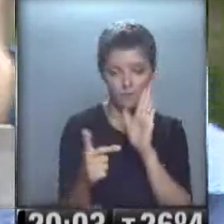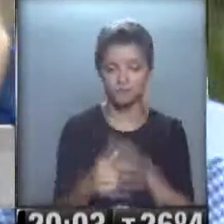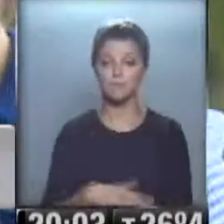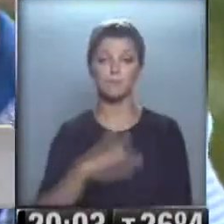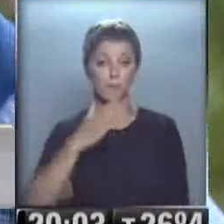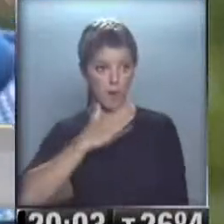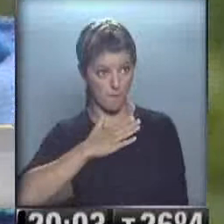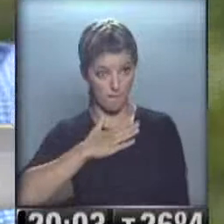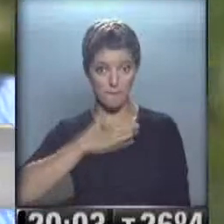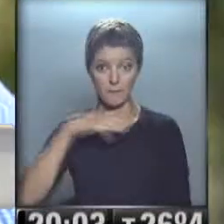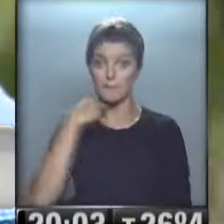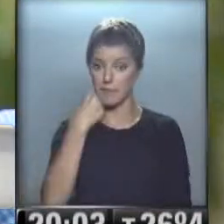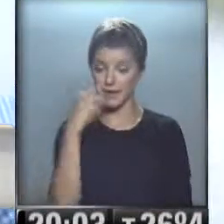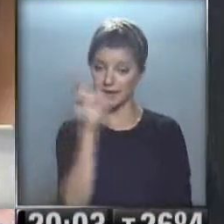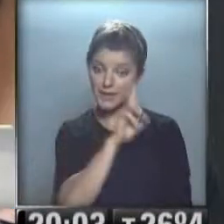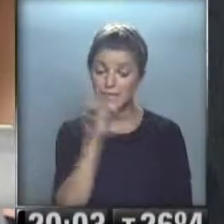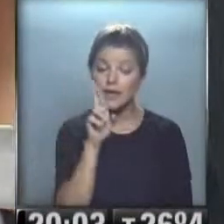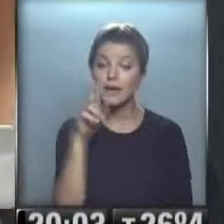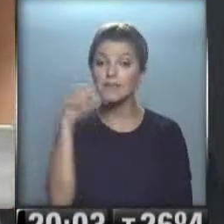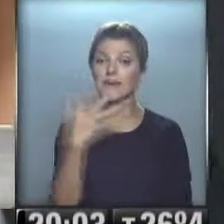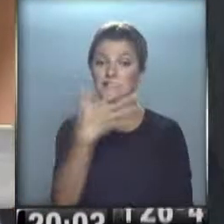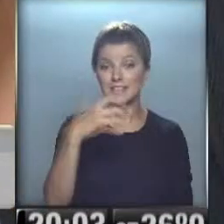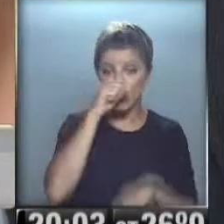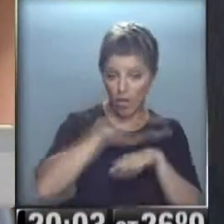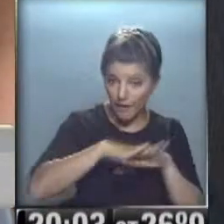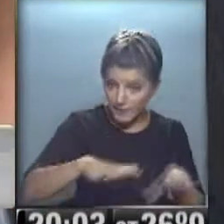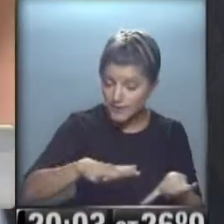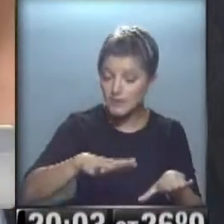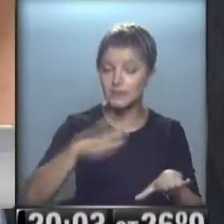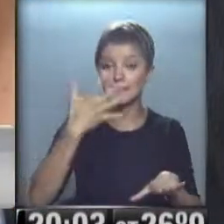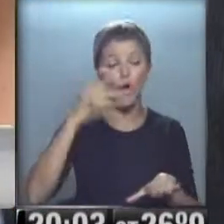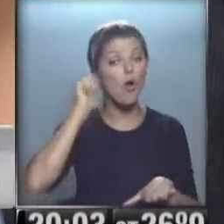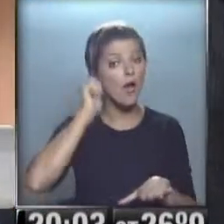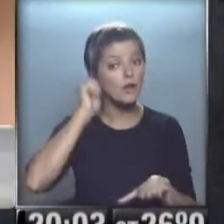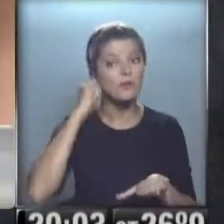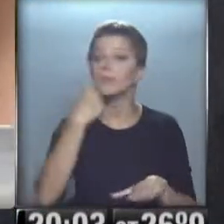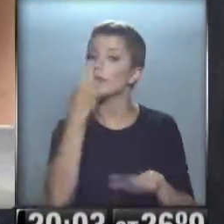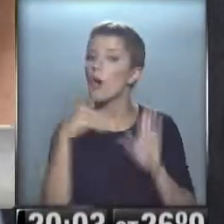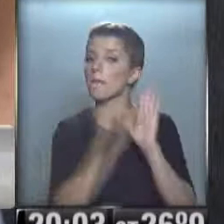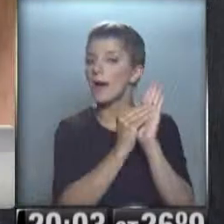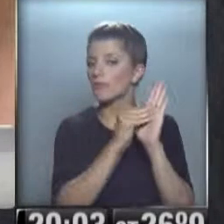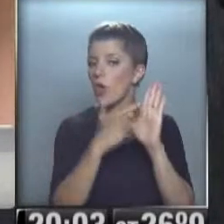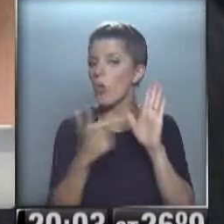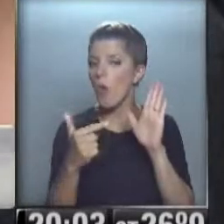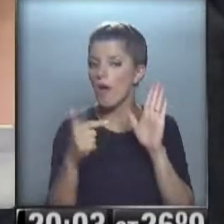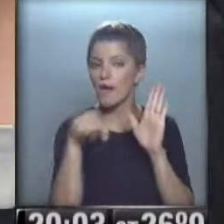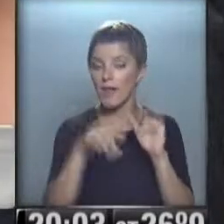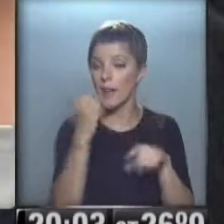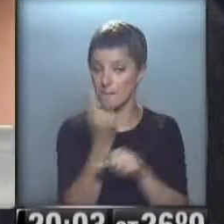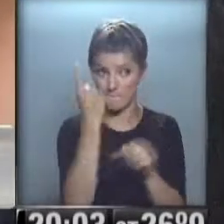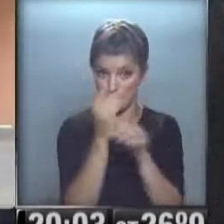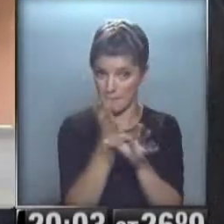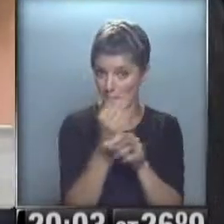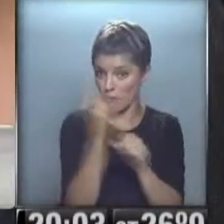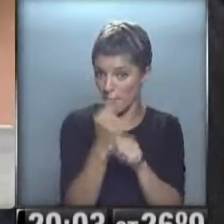cursando la sala de cinco de un jardín de infantes le fue denegada la vacante en primer grado en la misma escuela no es